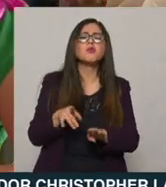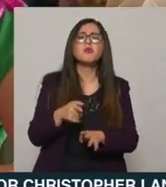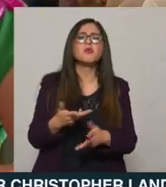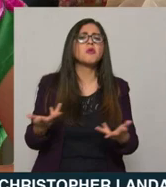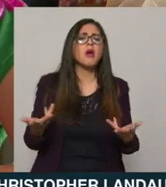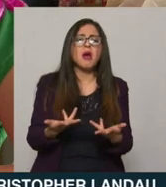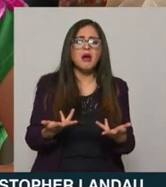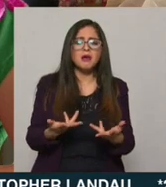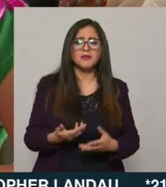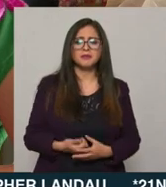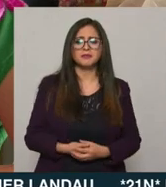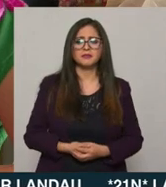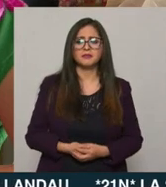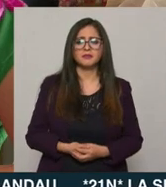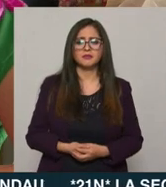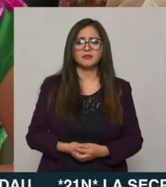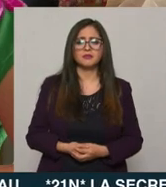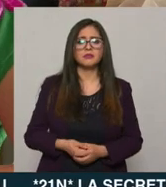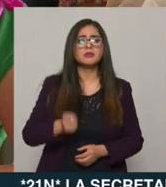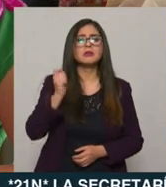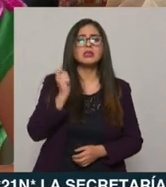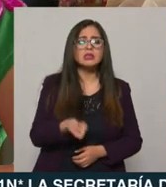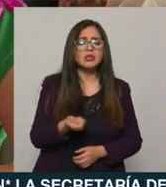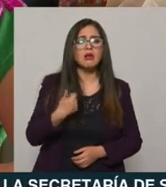aprendí? Con hambre.